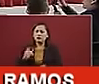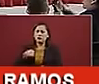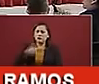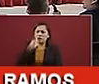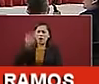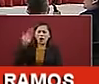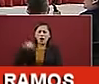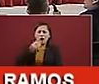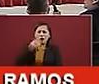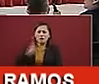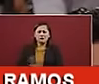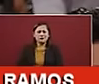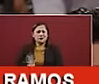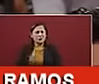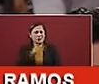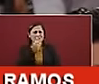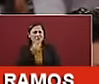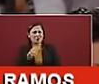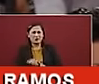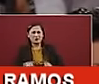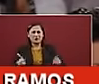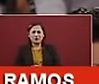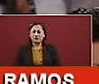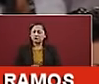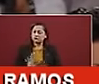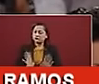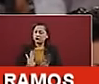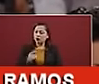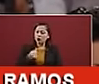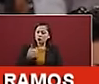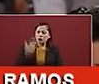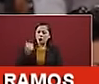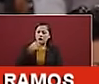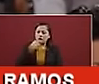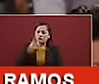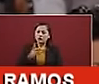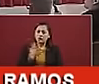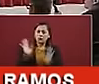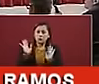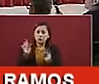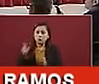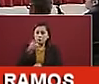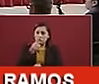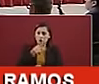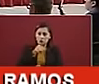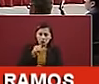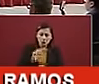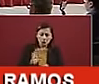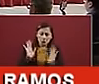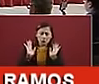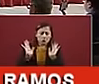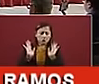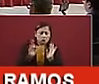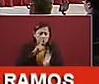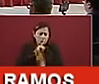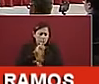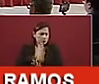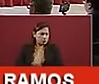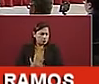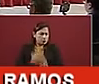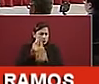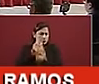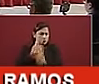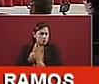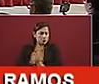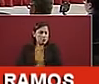dicho otra cosa me ha pedido al principio el primer día dije y si no quieren revelar la fuente que no las renault logan a